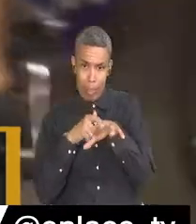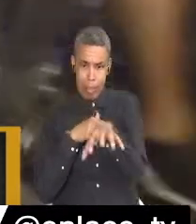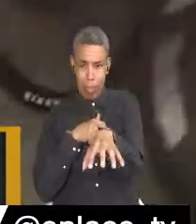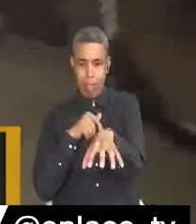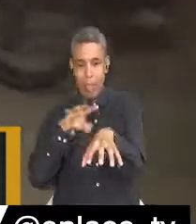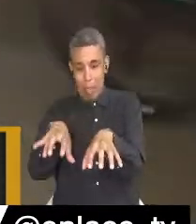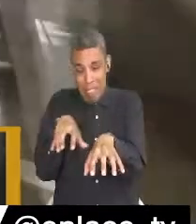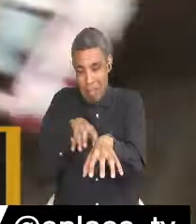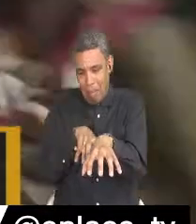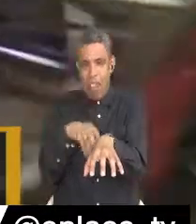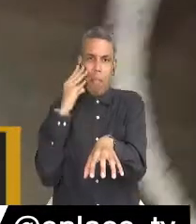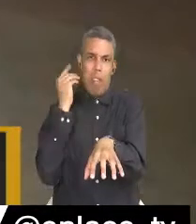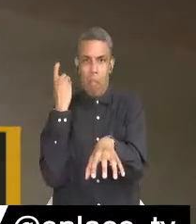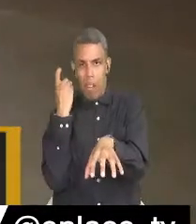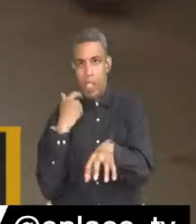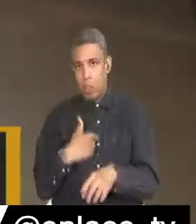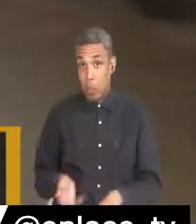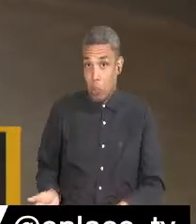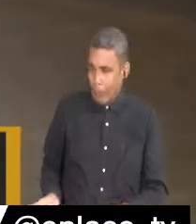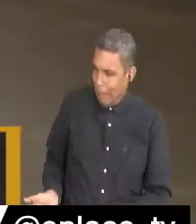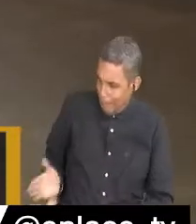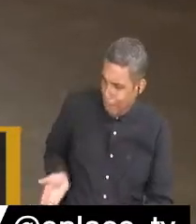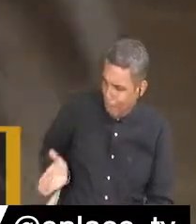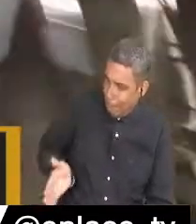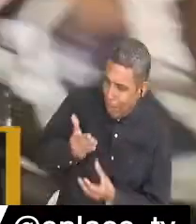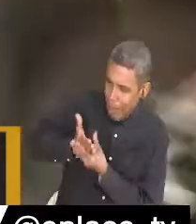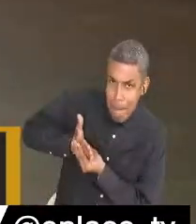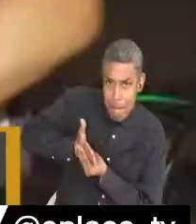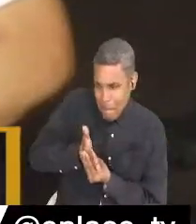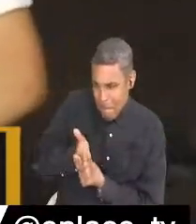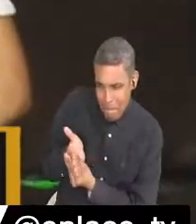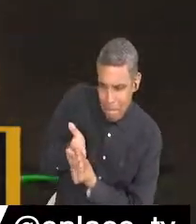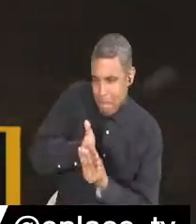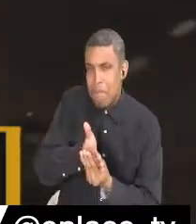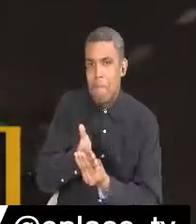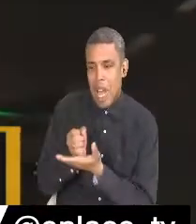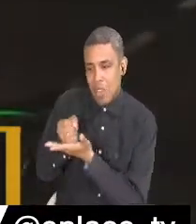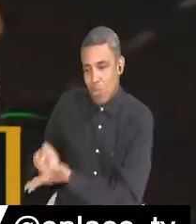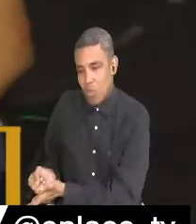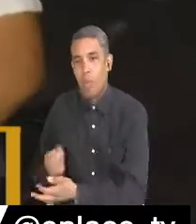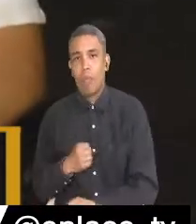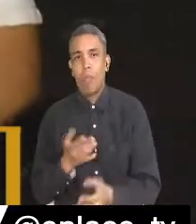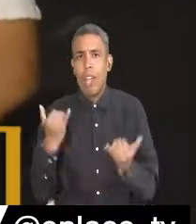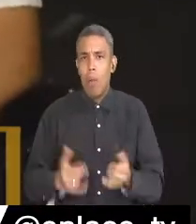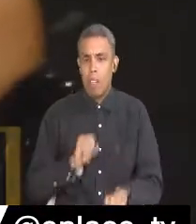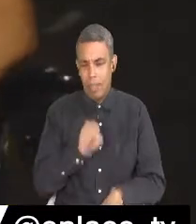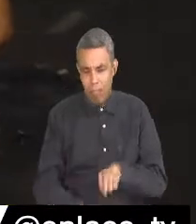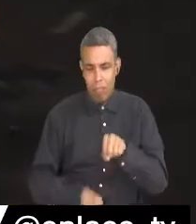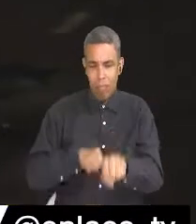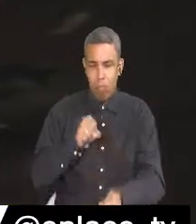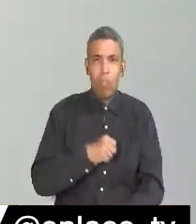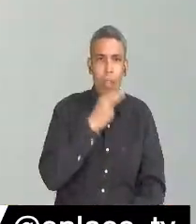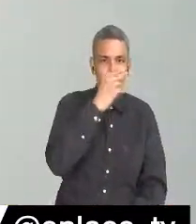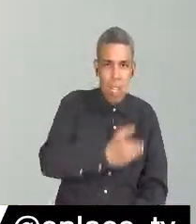pedalear. Esta disciplina, que cada vez coge más fuerza en la ciudad, está siendo practicada por personas de todas las